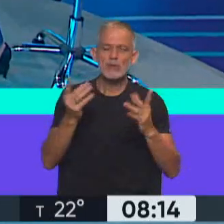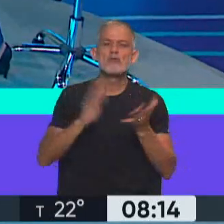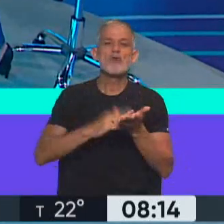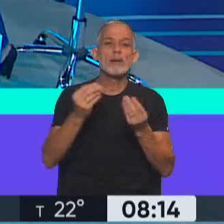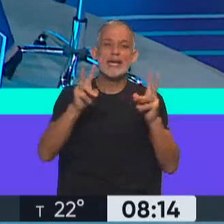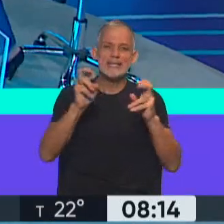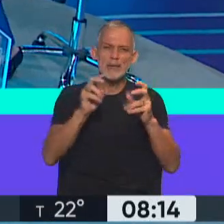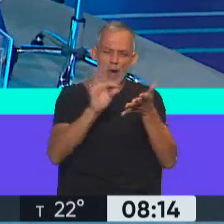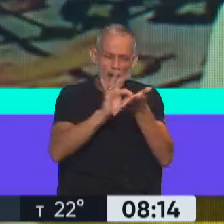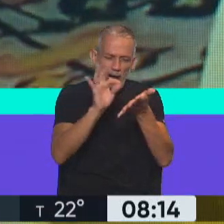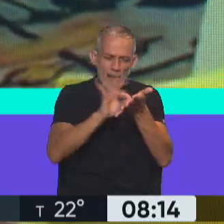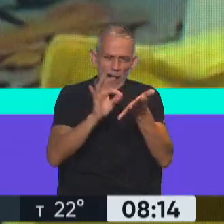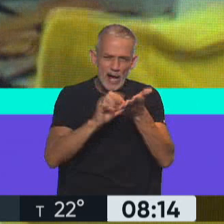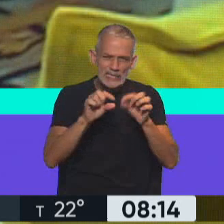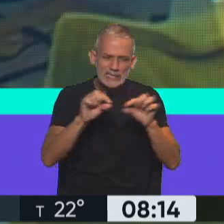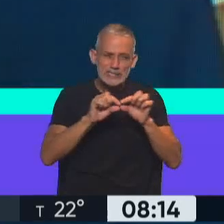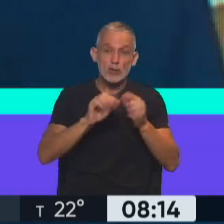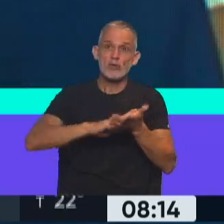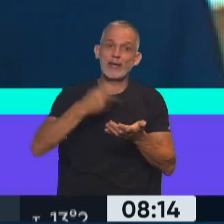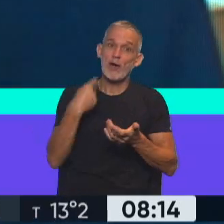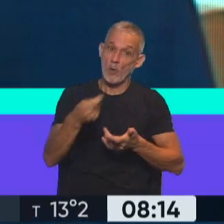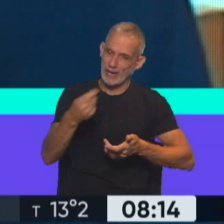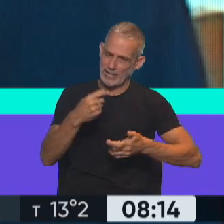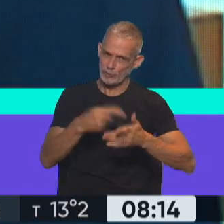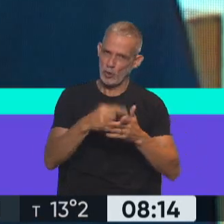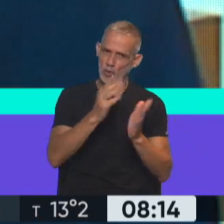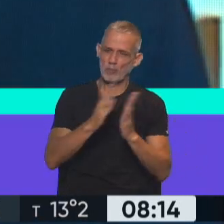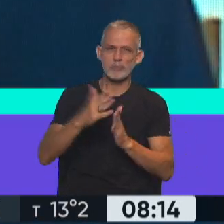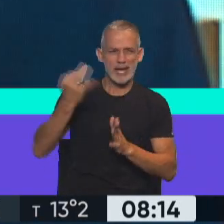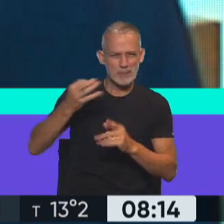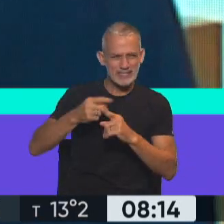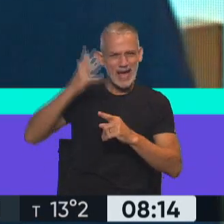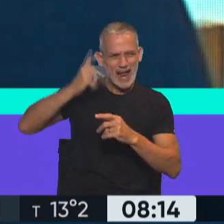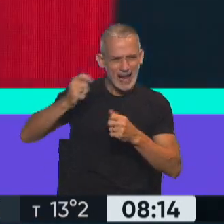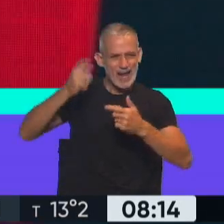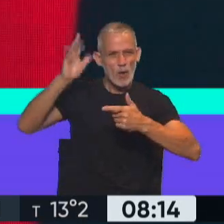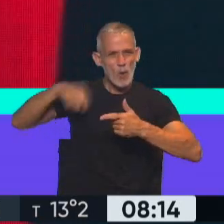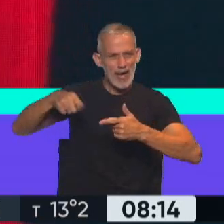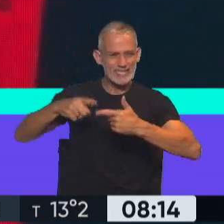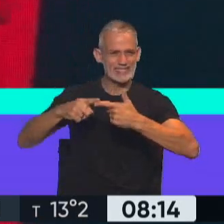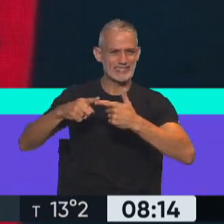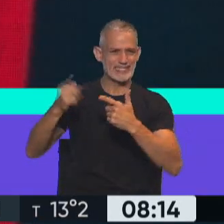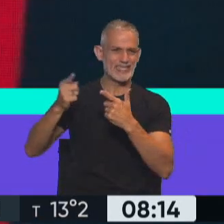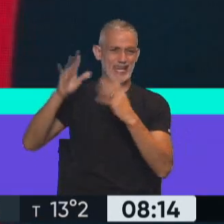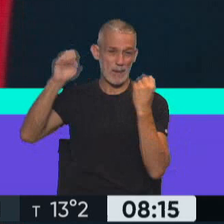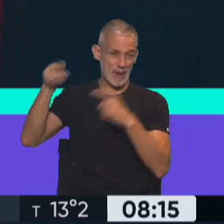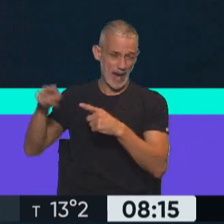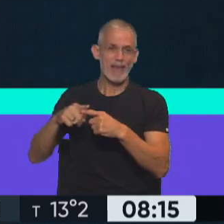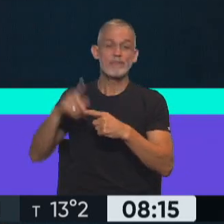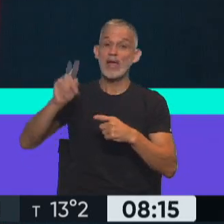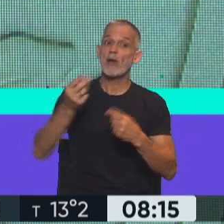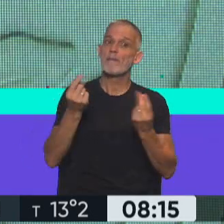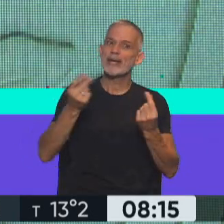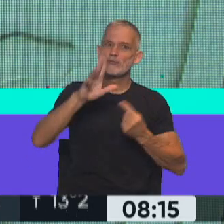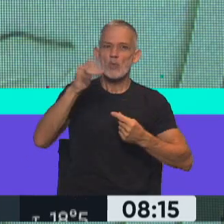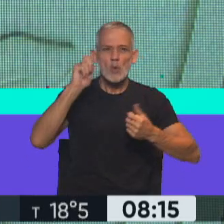chica. Trascendió el tema de las jubilaciones, los regímenes especiales, lo hablábamos hace algunas horas también, y ahora las tarifas.